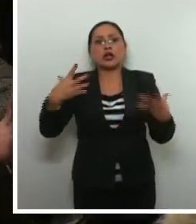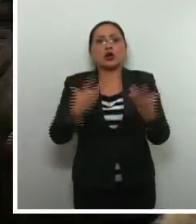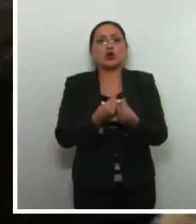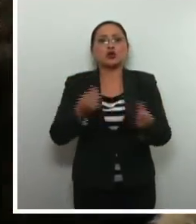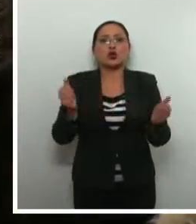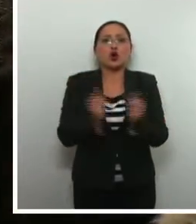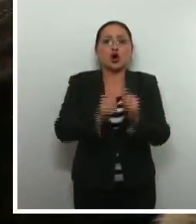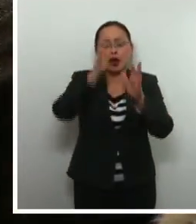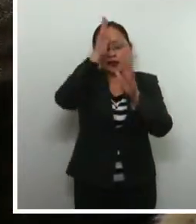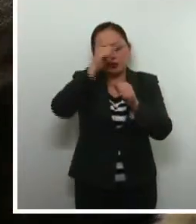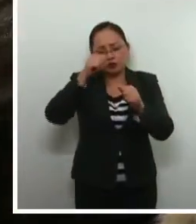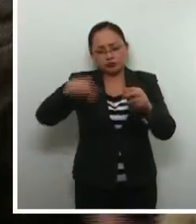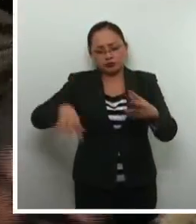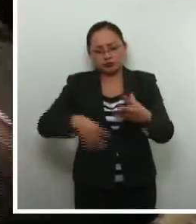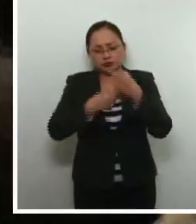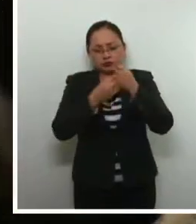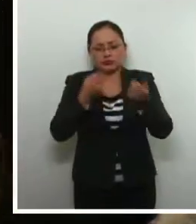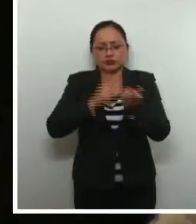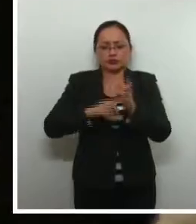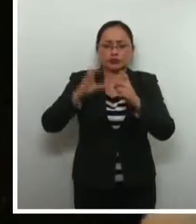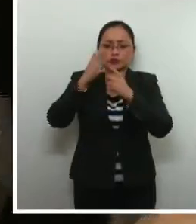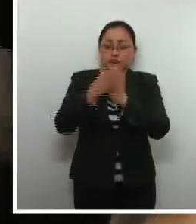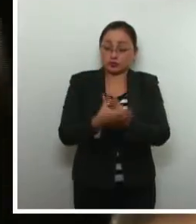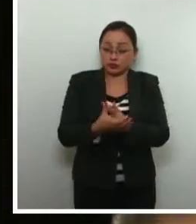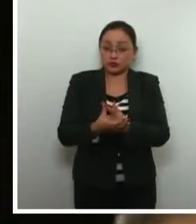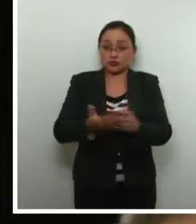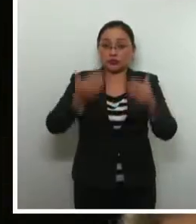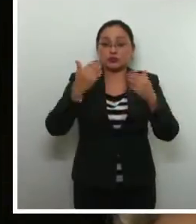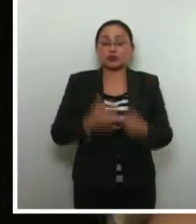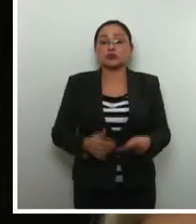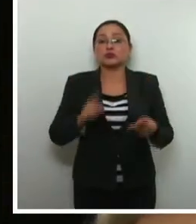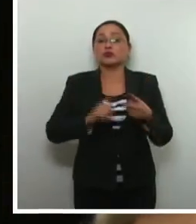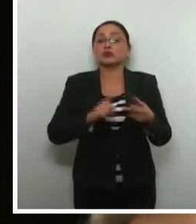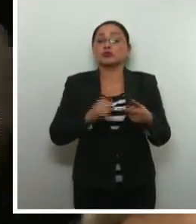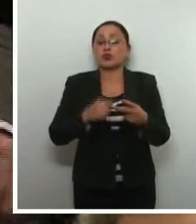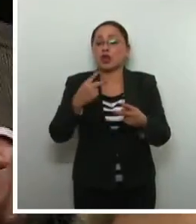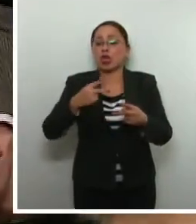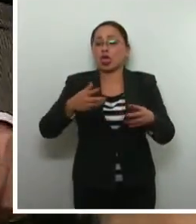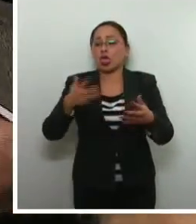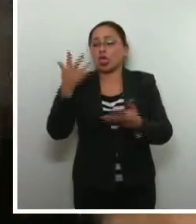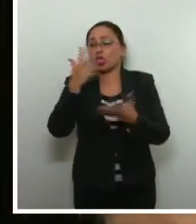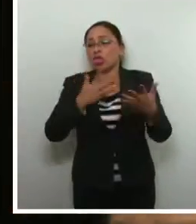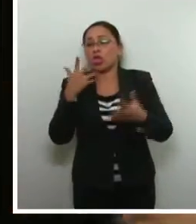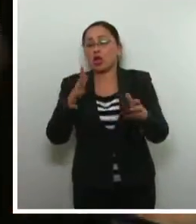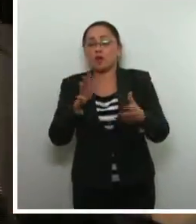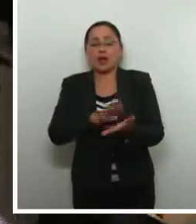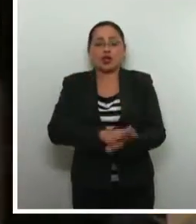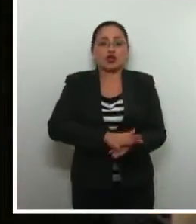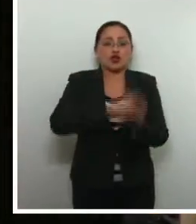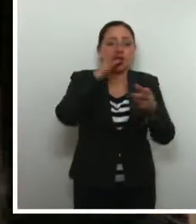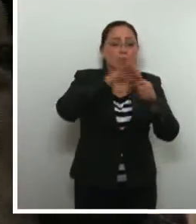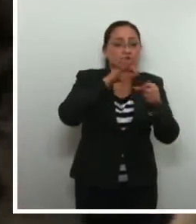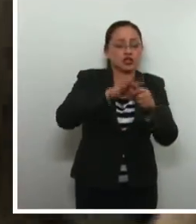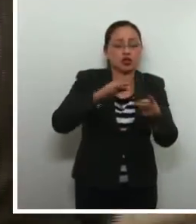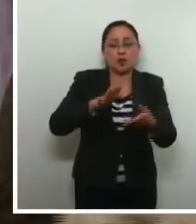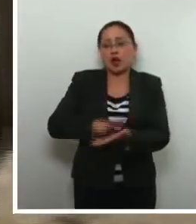concertaciones el trabajo de las comisiones y segundo, no revolvamos mayoría agravada con mayoría